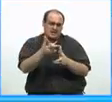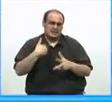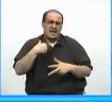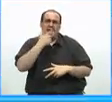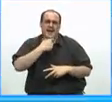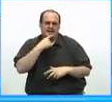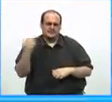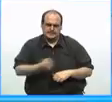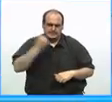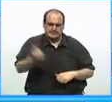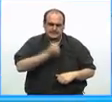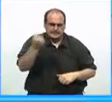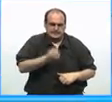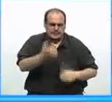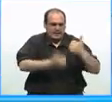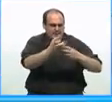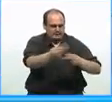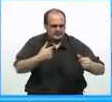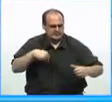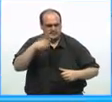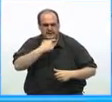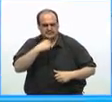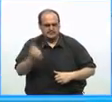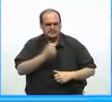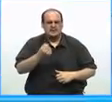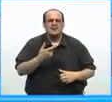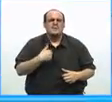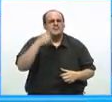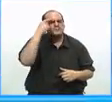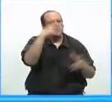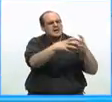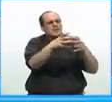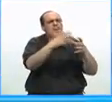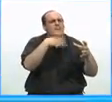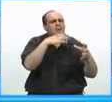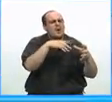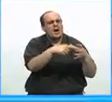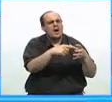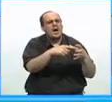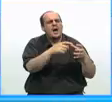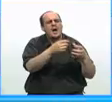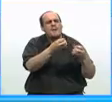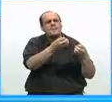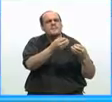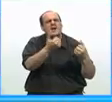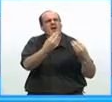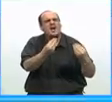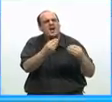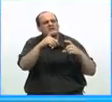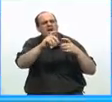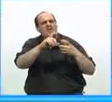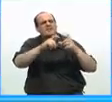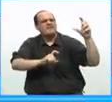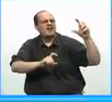le dan por supuesto qué es lo que tuvo boca que otros no tuvieron dónde encontrás las grandes diferencias Qué tal Buen